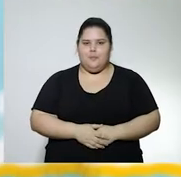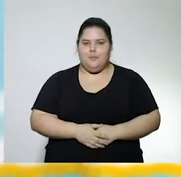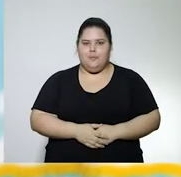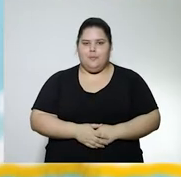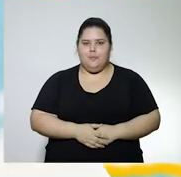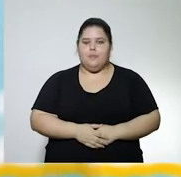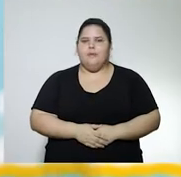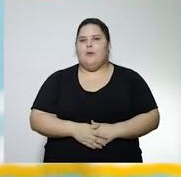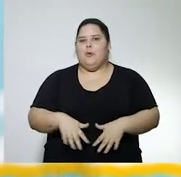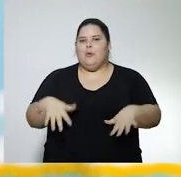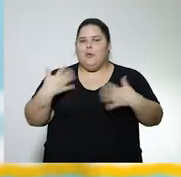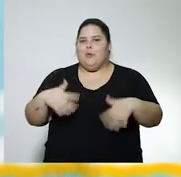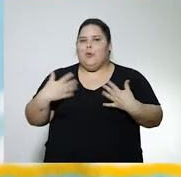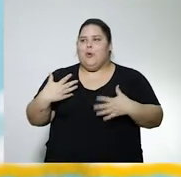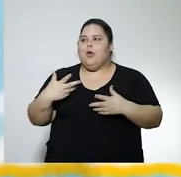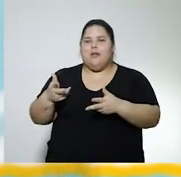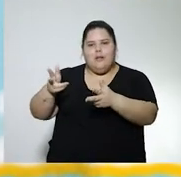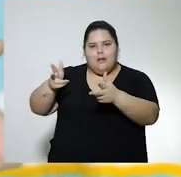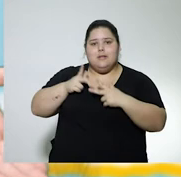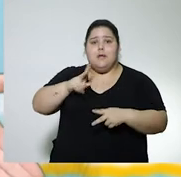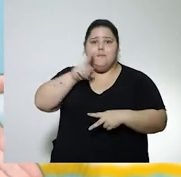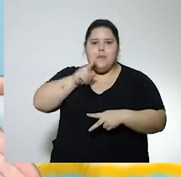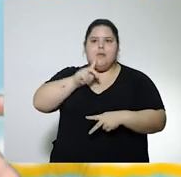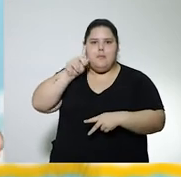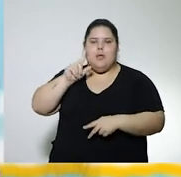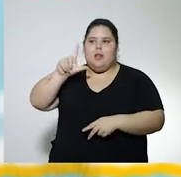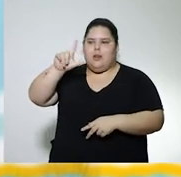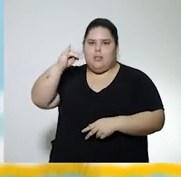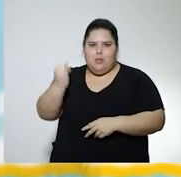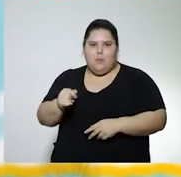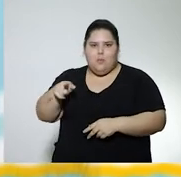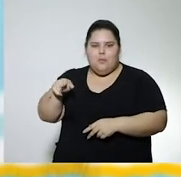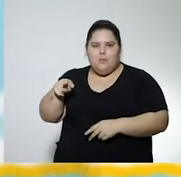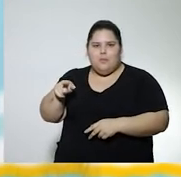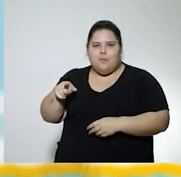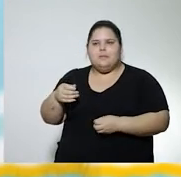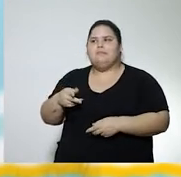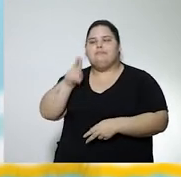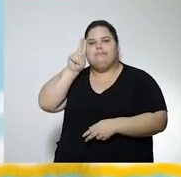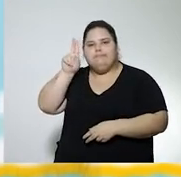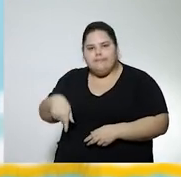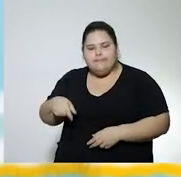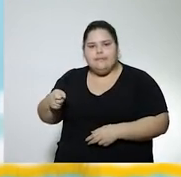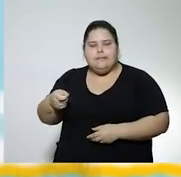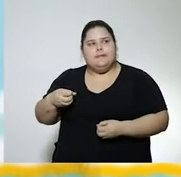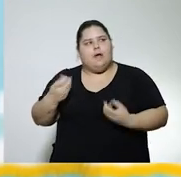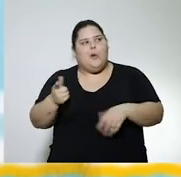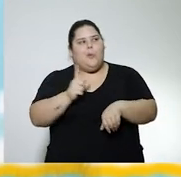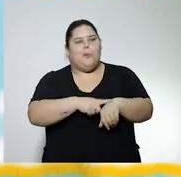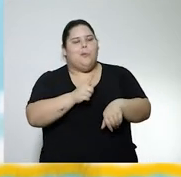Genial esos consejos que nos acaba de dar Vivi, la nutricionista. Y sí, tiene razón. Pasa que en esta época